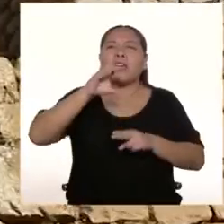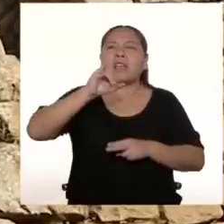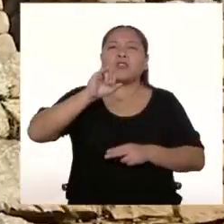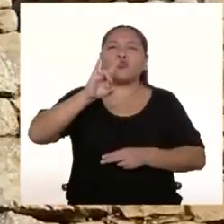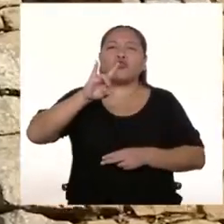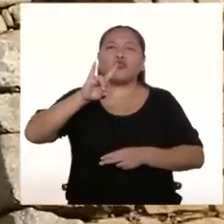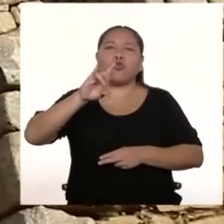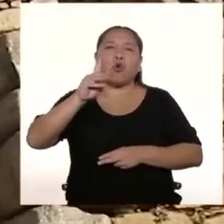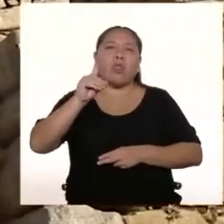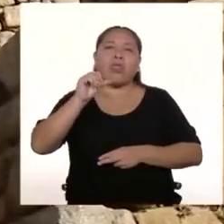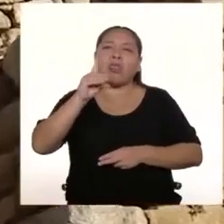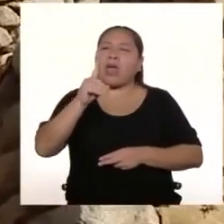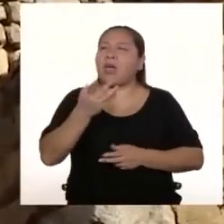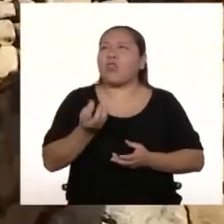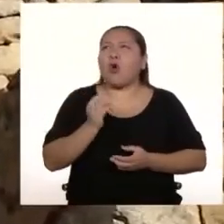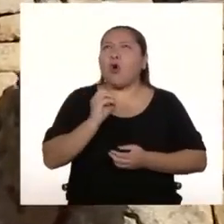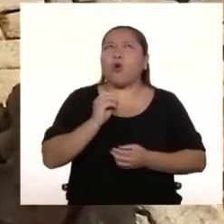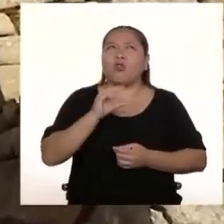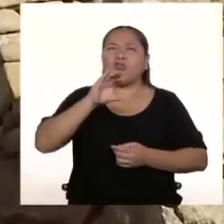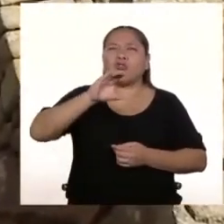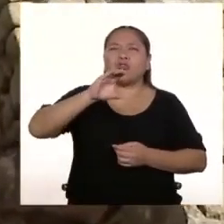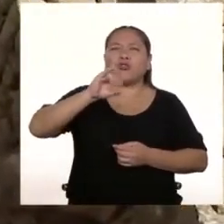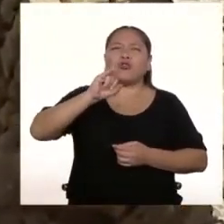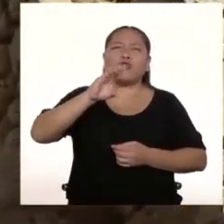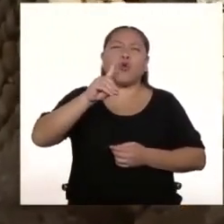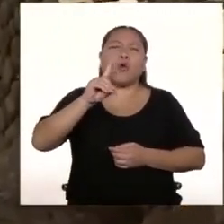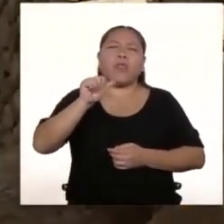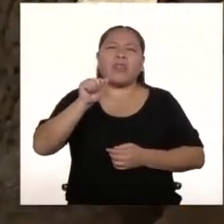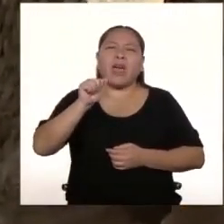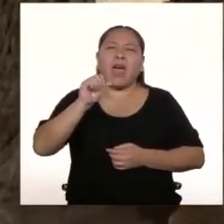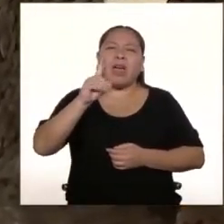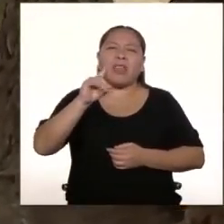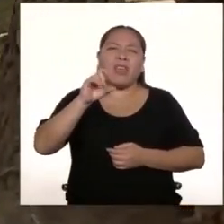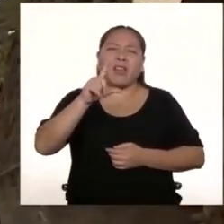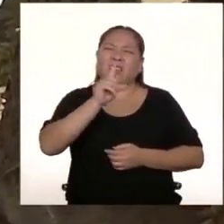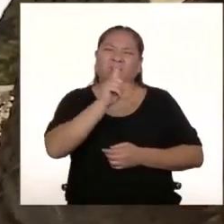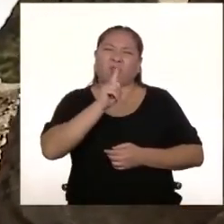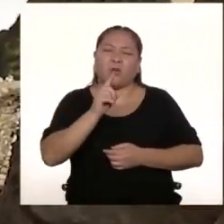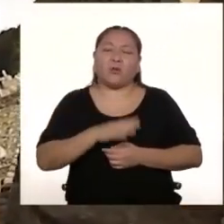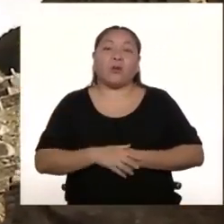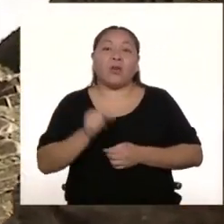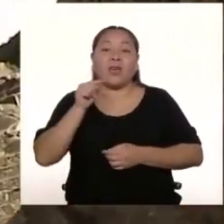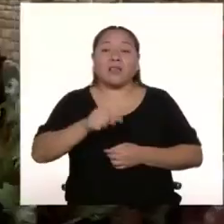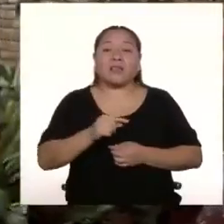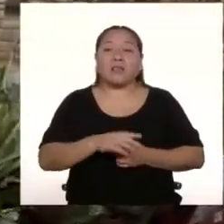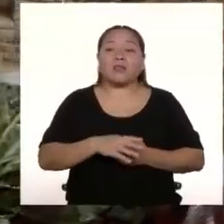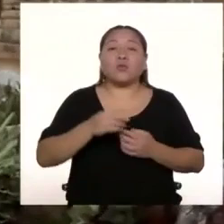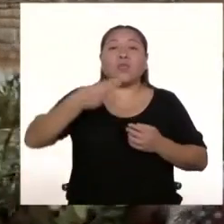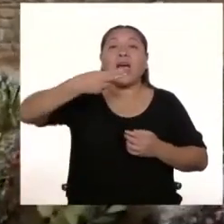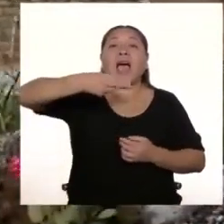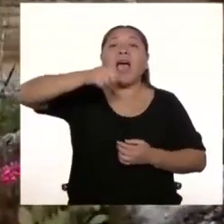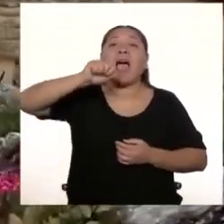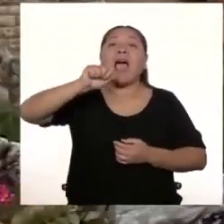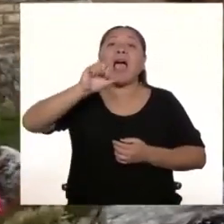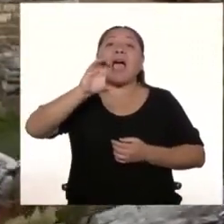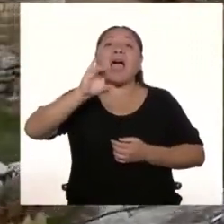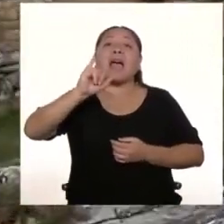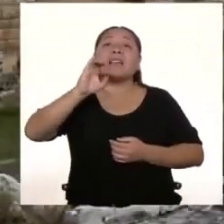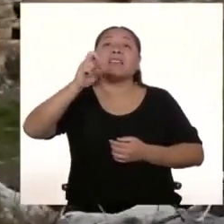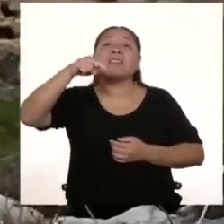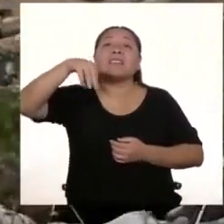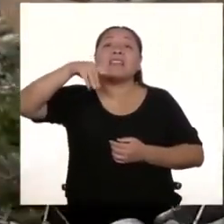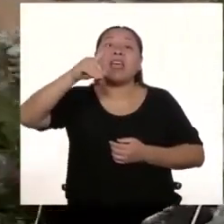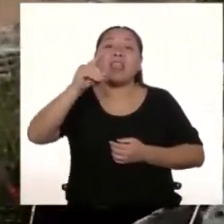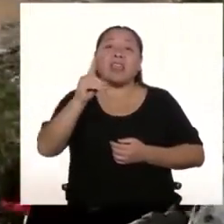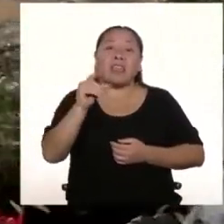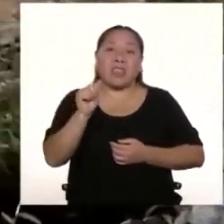nombre de hacienda. Y Machu Picchu, visto desde esta perspectiva, es además una hacienda muy